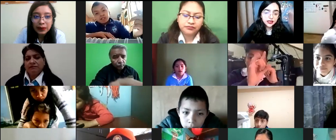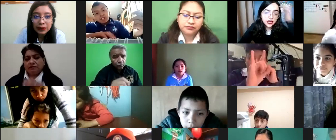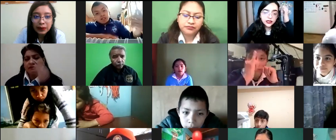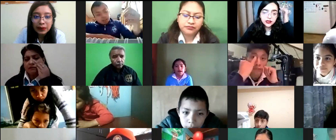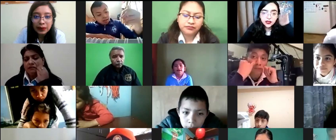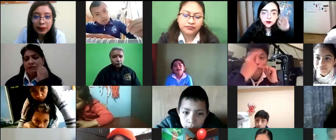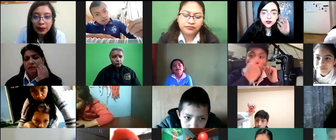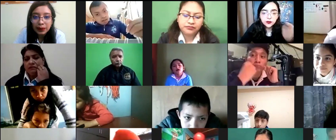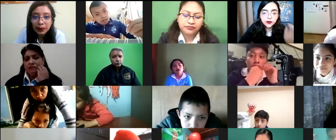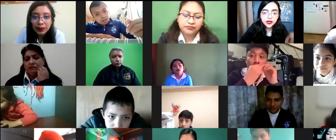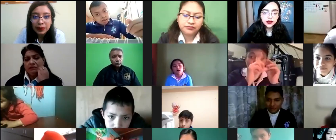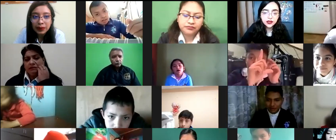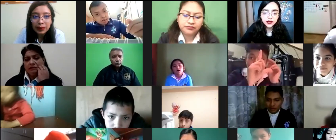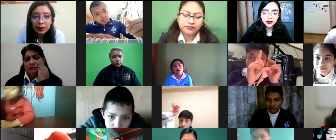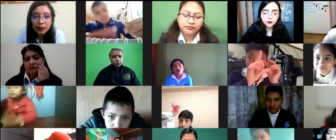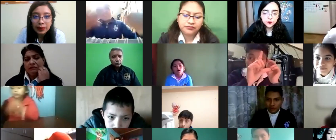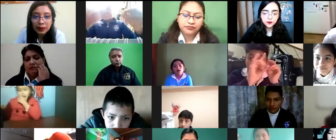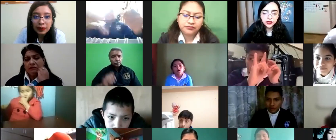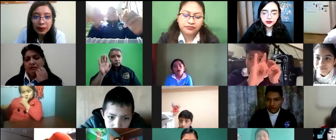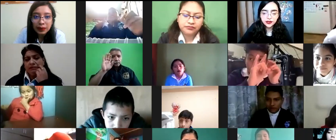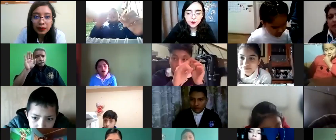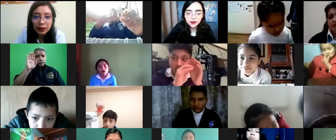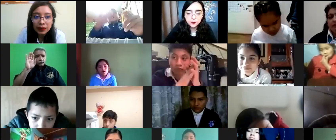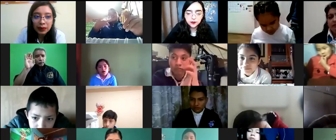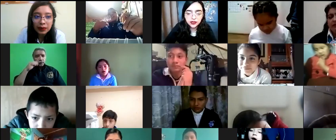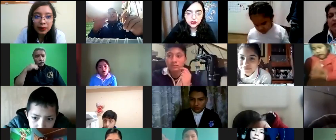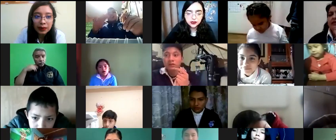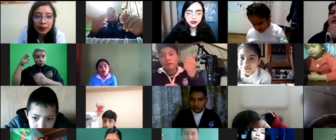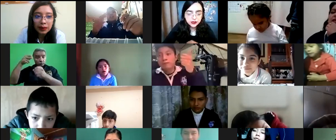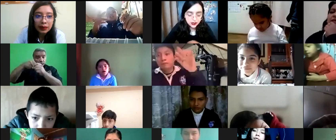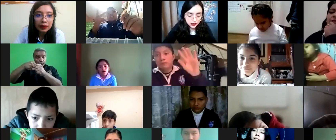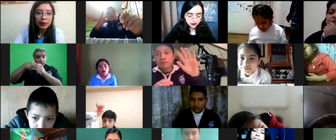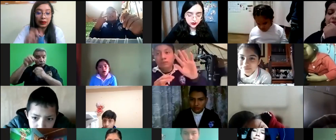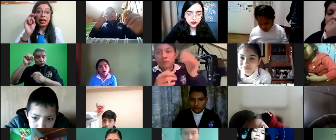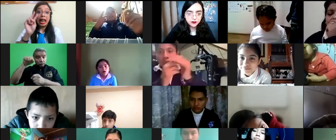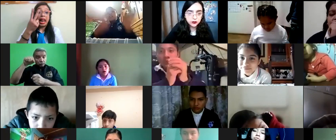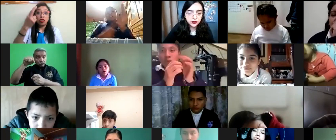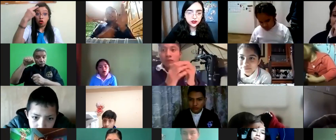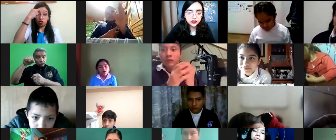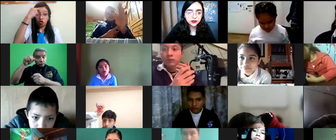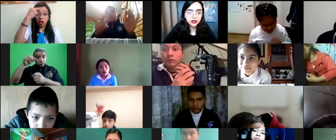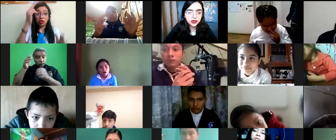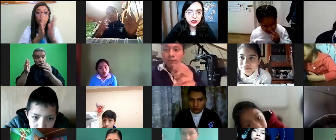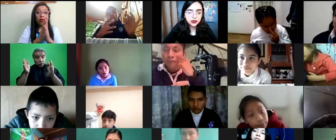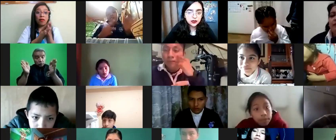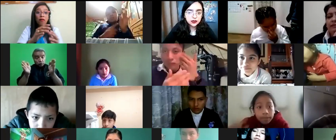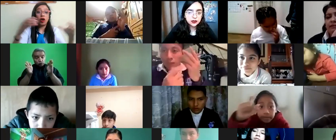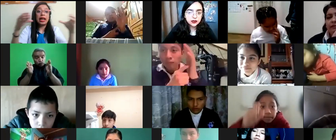Bien, si alguien tiene alguna duda, me indica para poderle asignar la sala, si se le dificulta